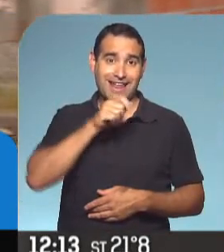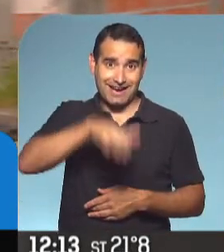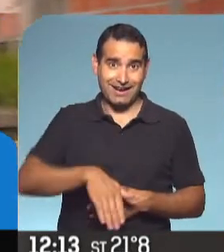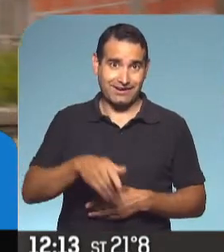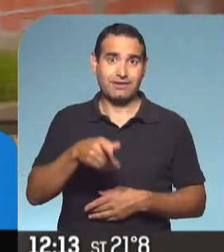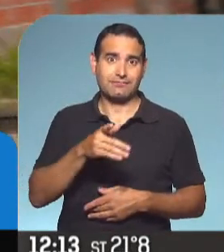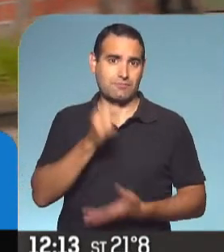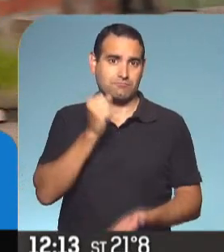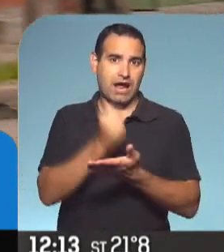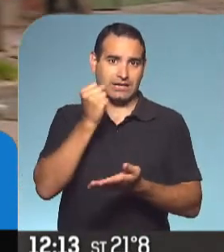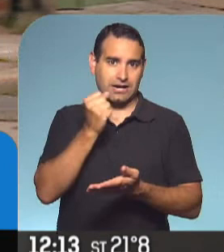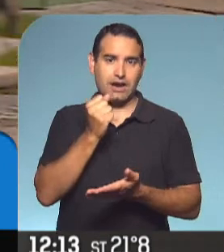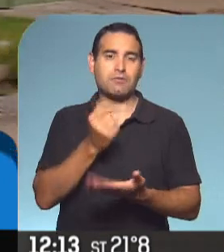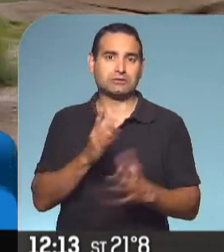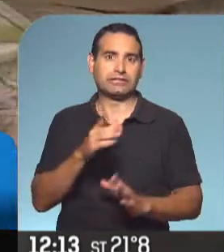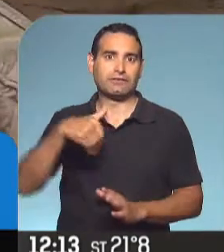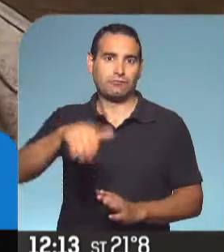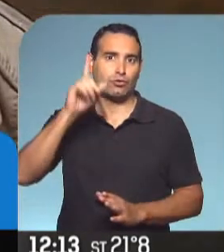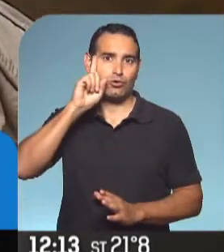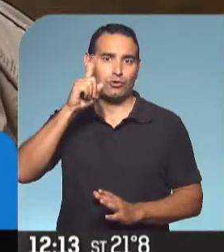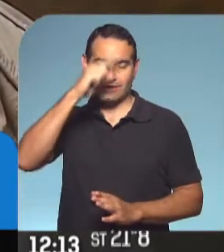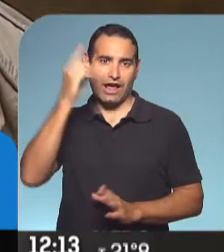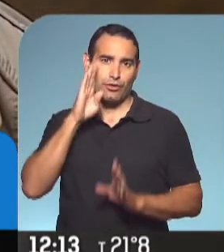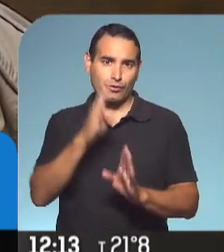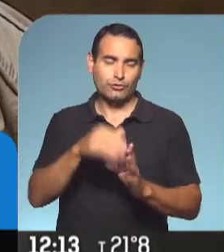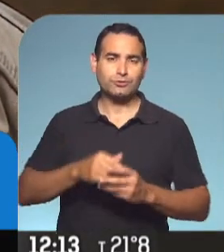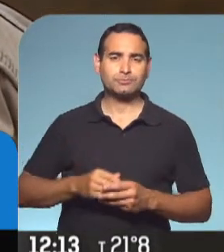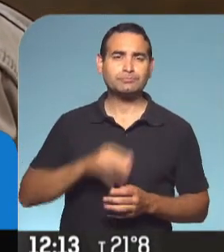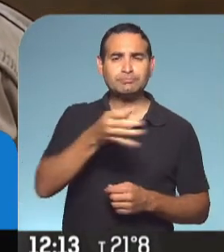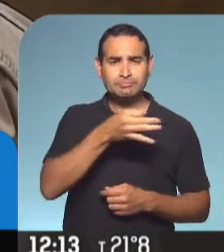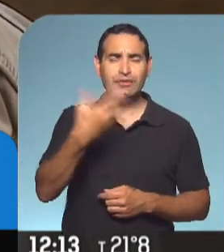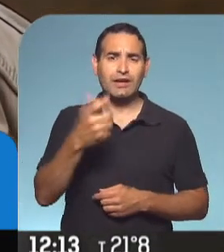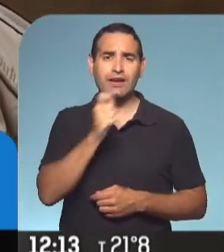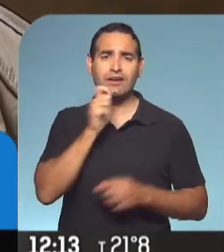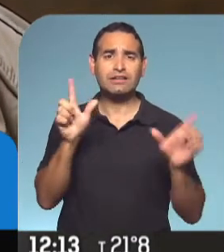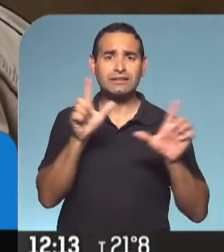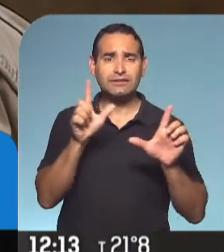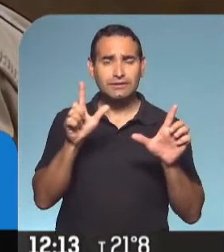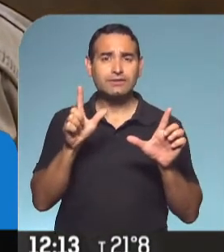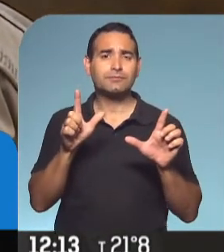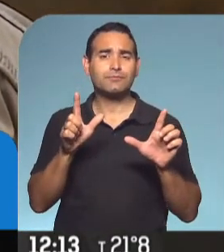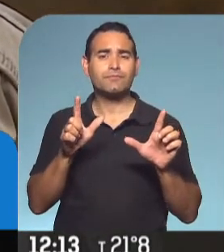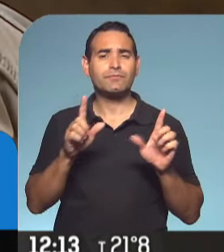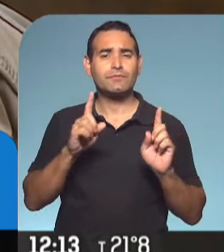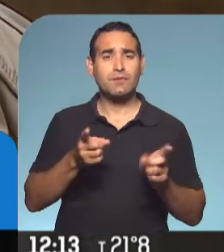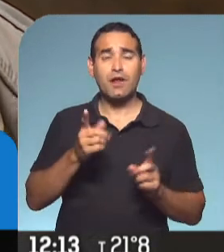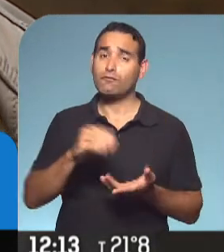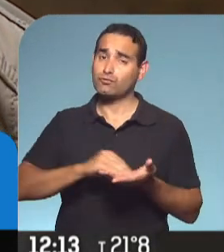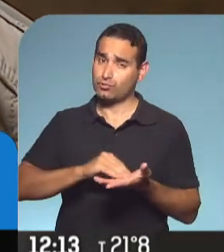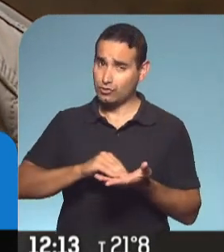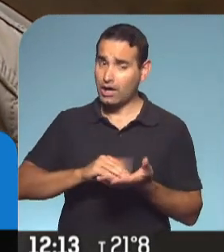Estado? Mirá, como vos decís, en primera instancia, desde varios medios, inclusive de algunos